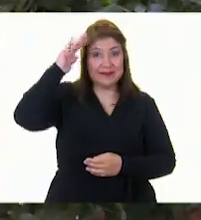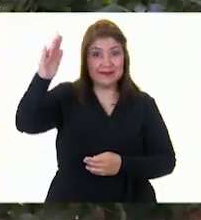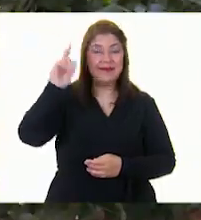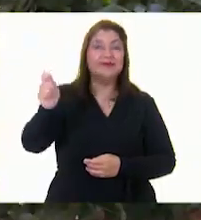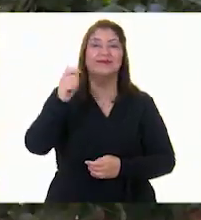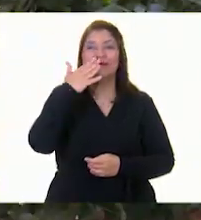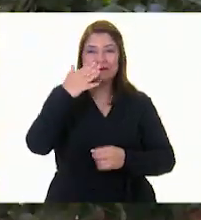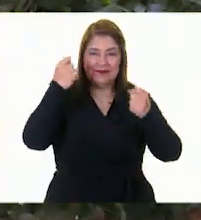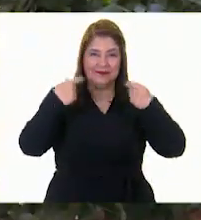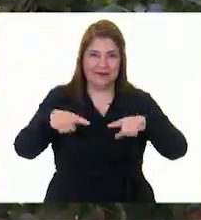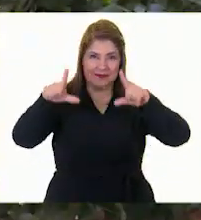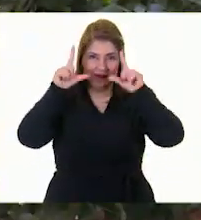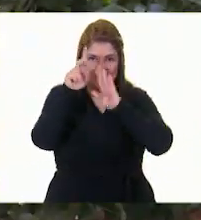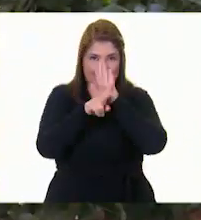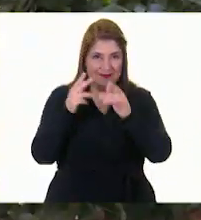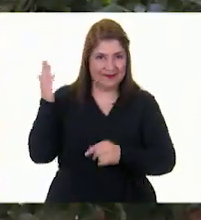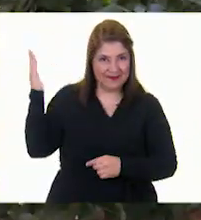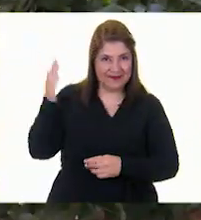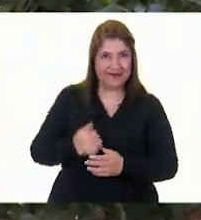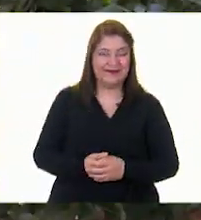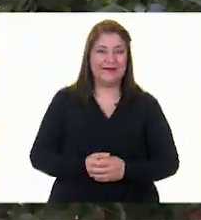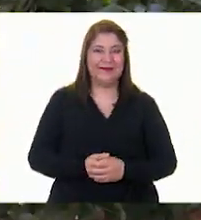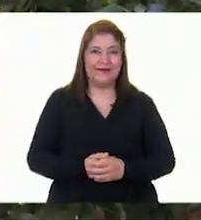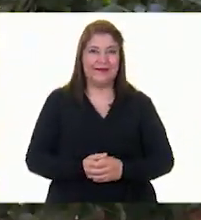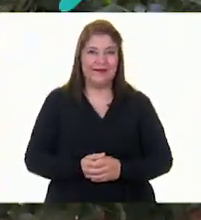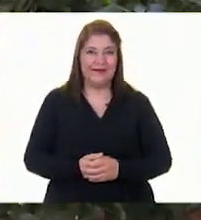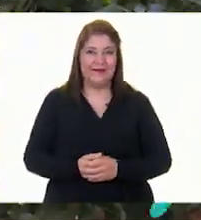¡Hola! ¡Vamos a ver el siguiente video!